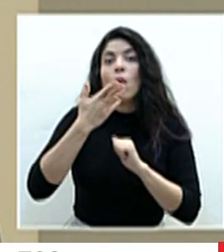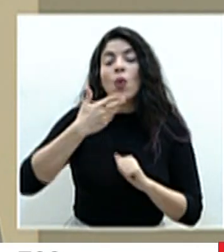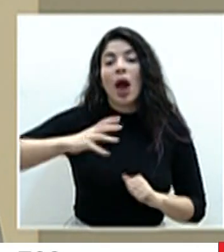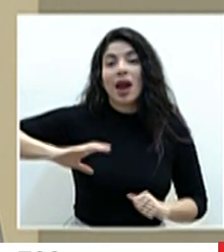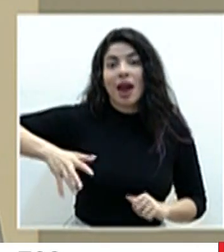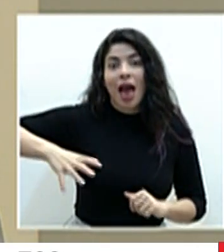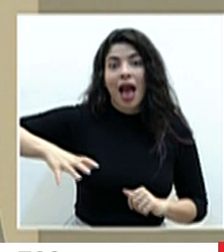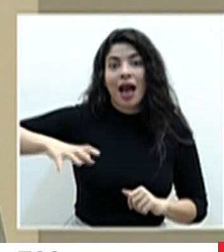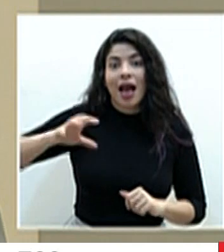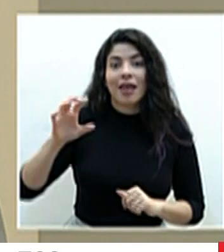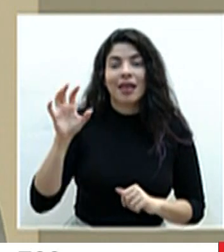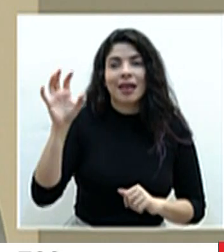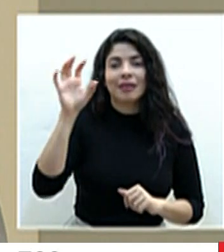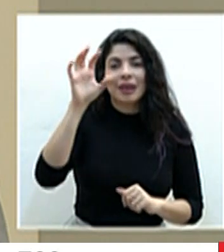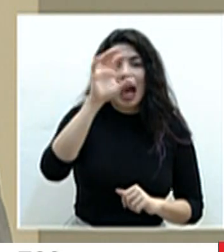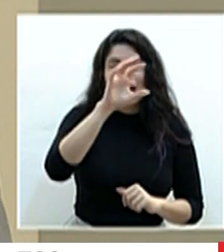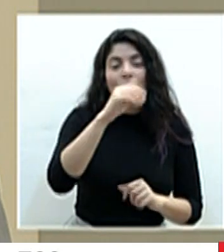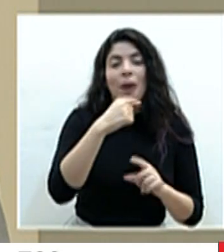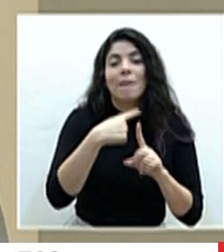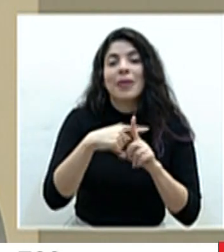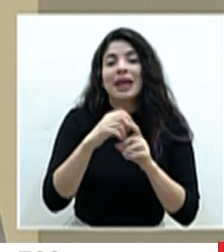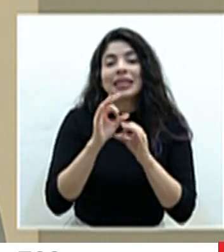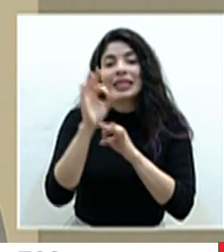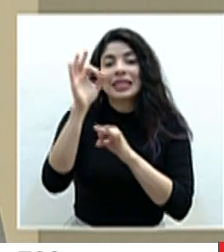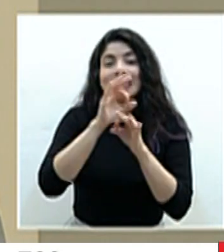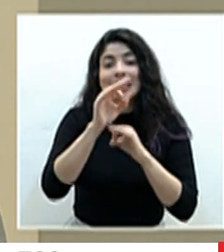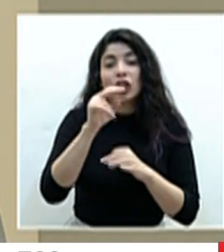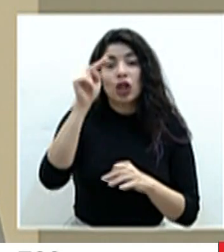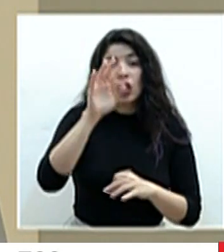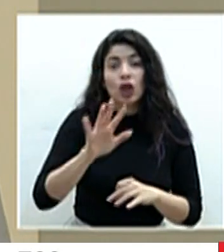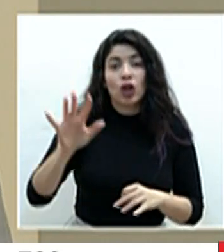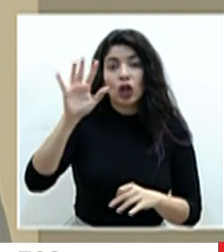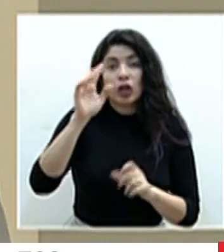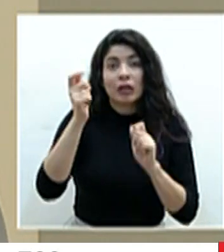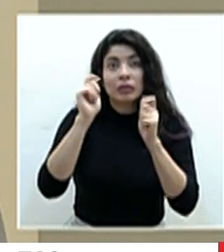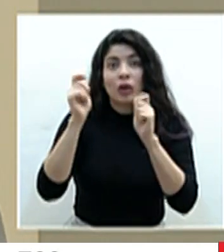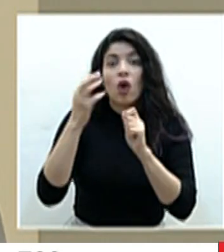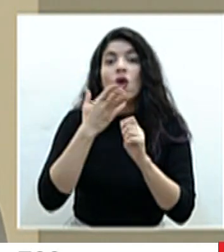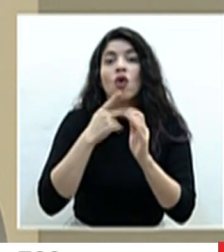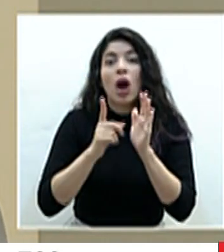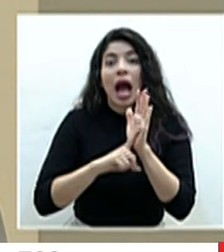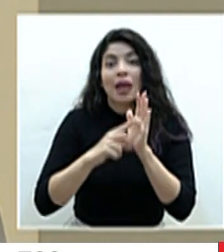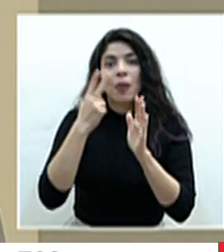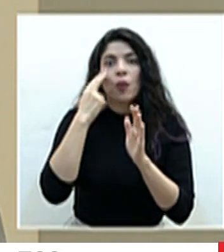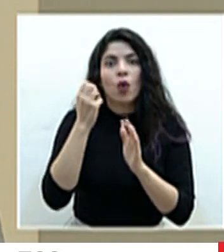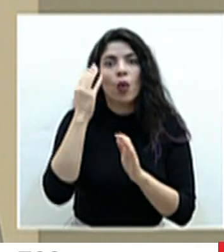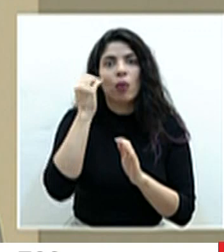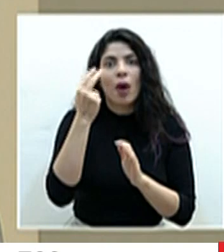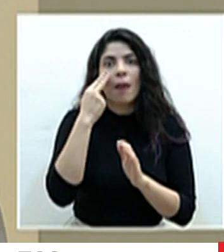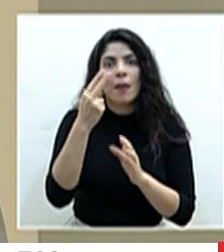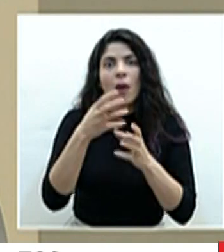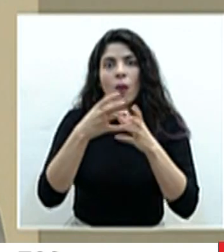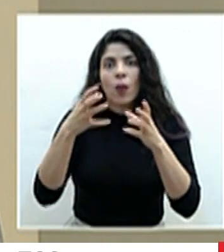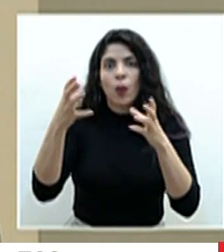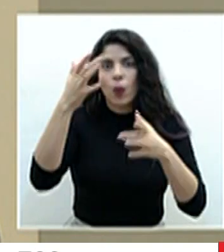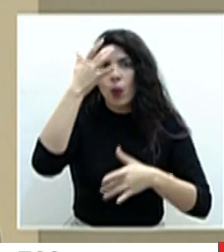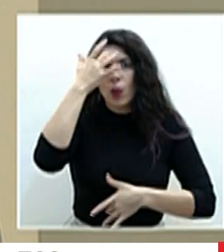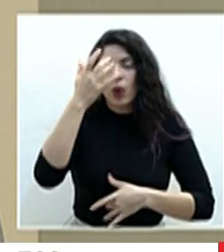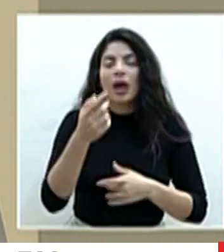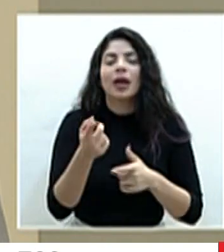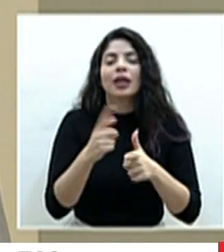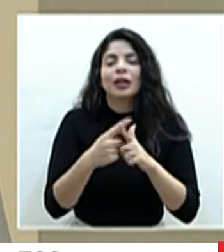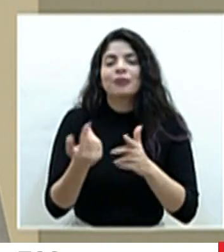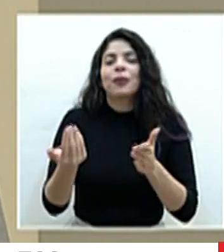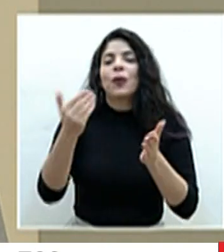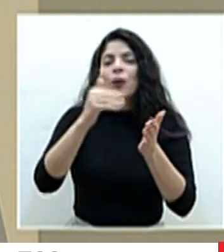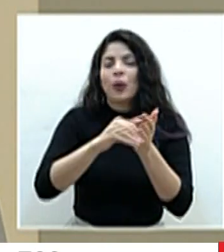los cantones y distritos de la zona norte, que hemos visto que han tenido un aumento importante de casos. Y volvemos al